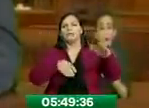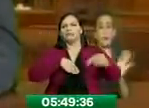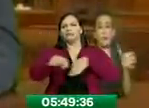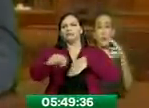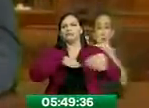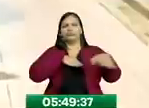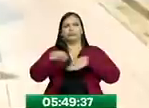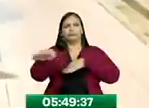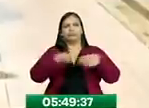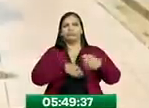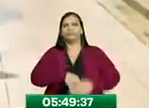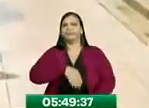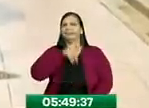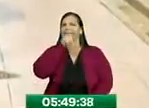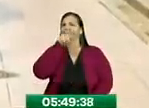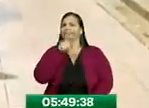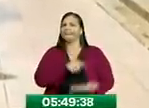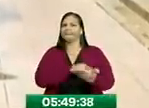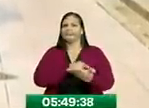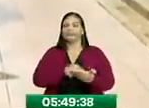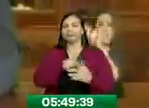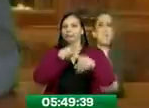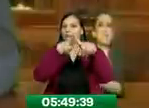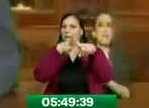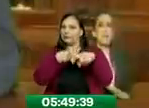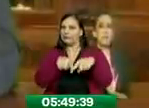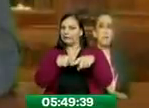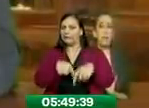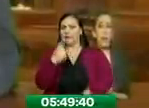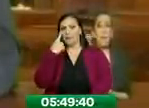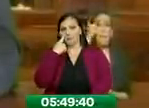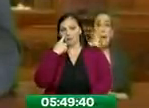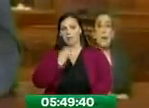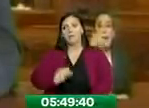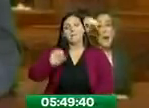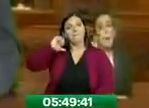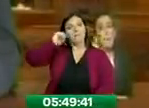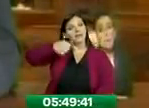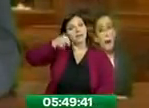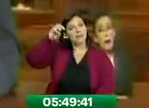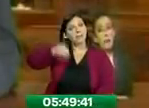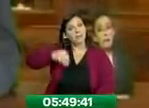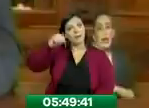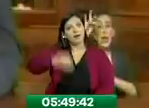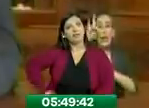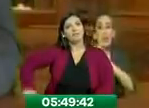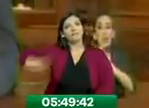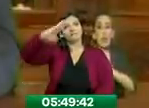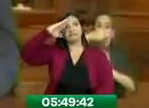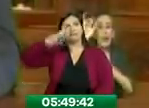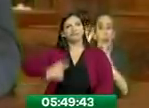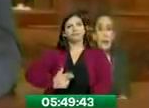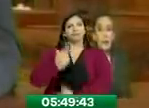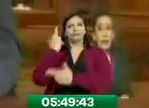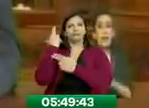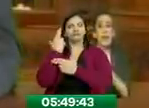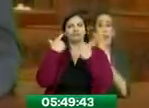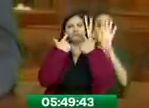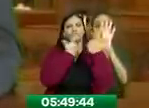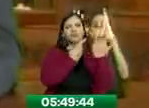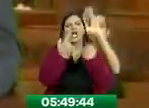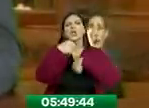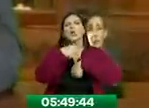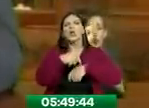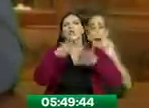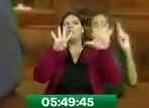nacional. A ello se suma el toque de queda. A partir de mañana martes, rige toque de queda desde las 9 de la noche hasta las 5